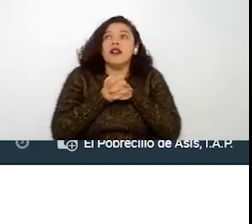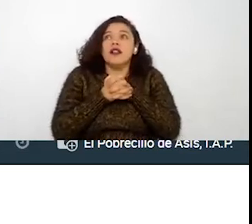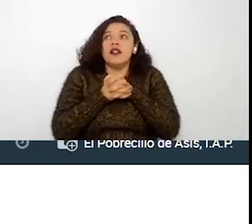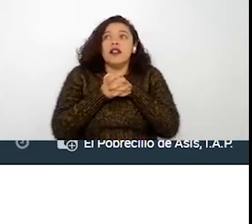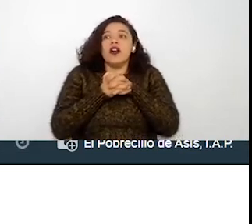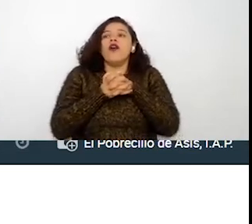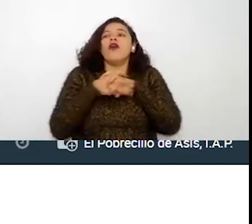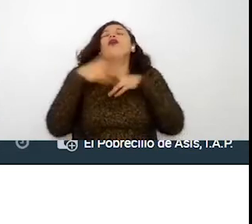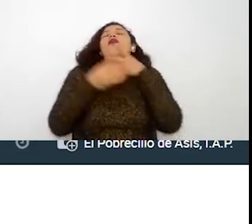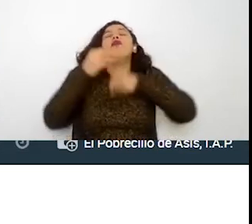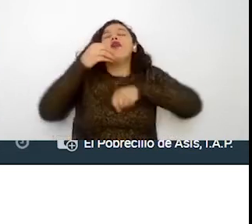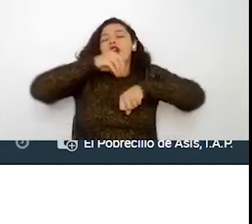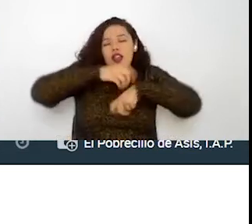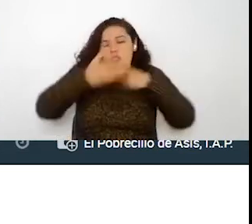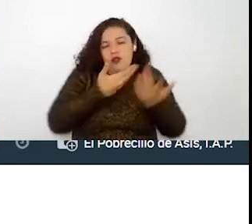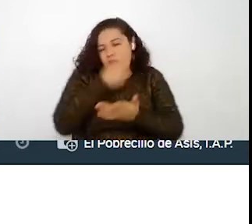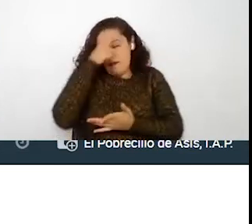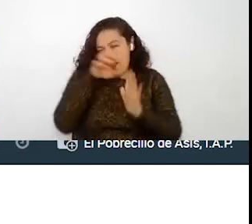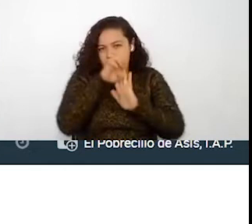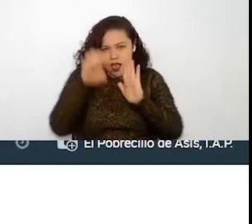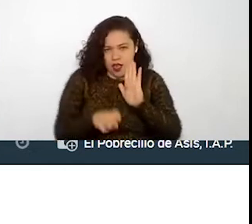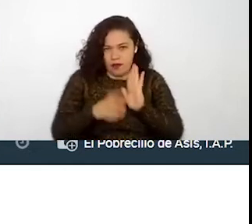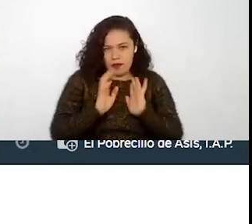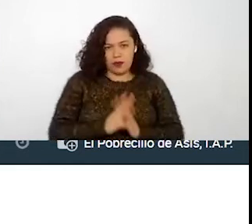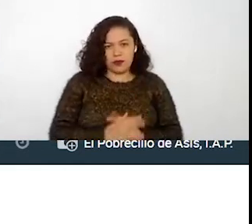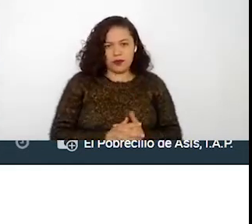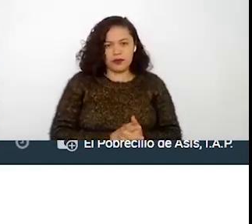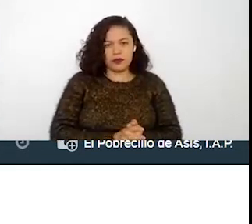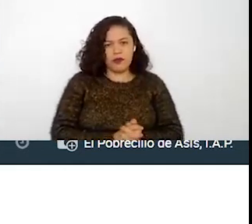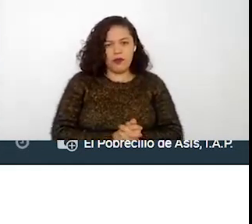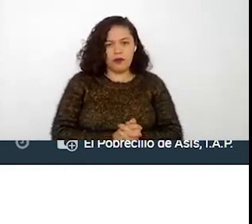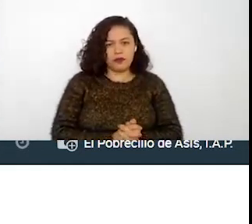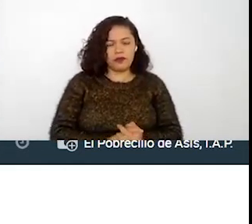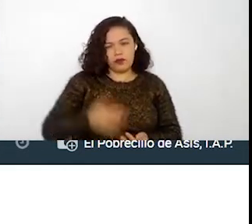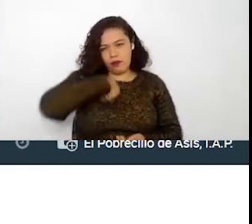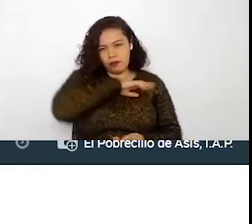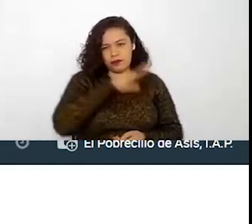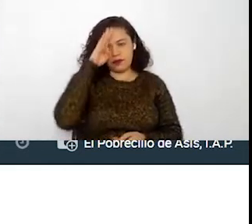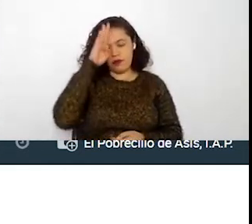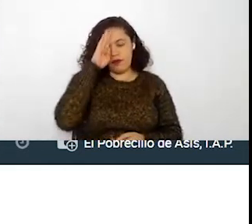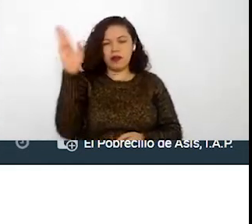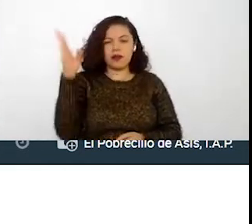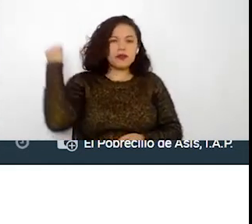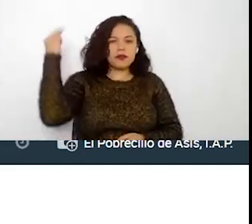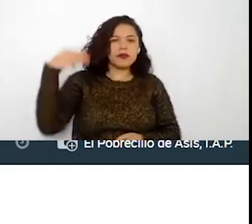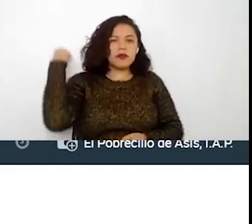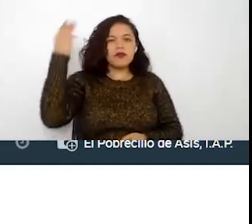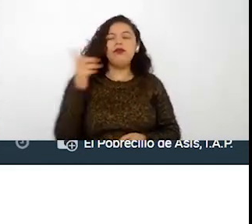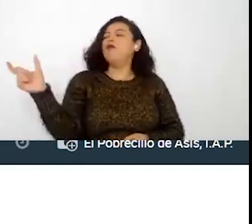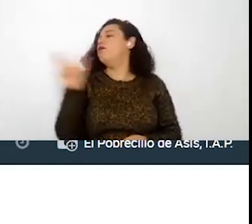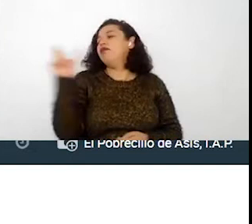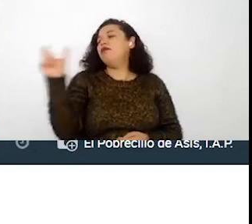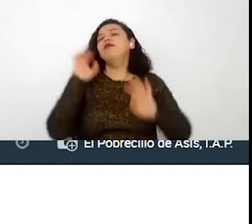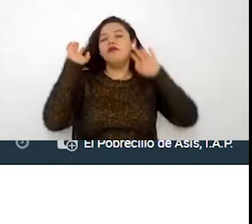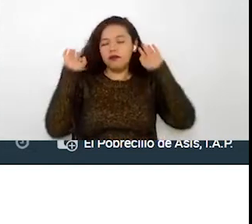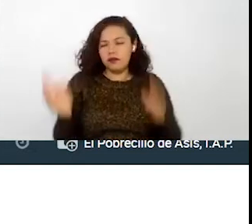planteando digamos para futuro y consideramos que va a ser el marzo cuando se pueden empezar